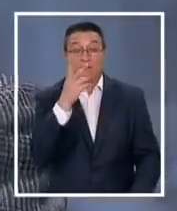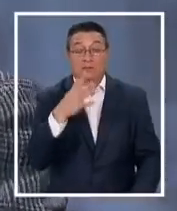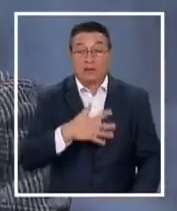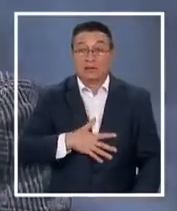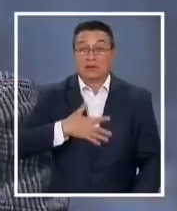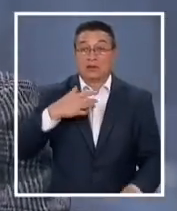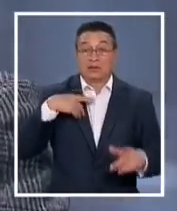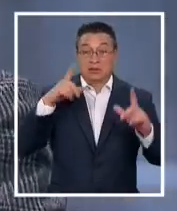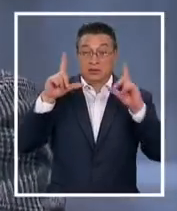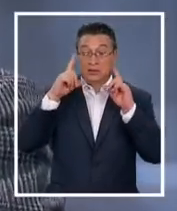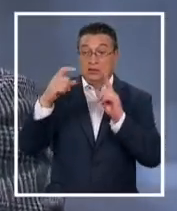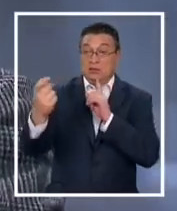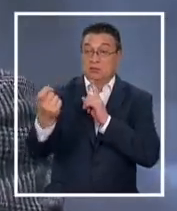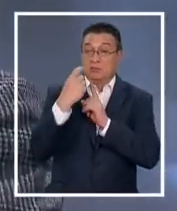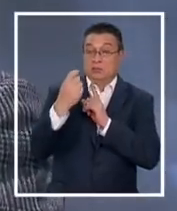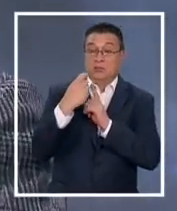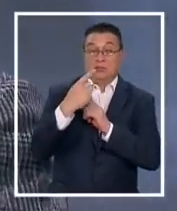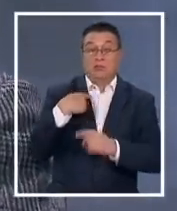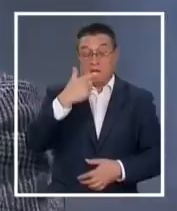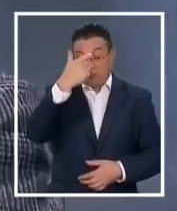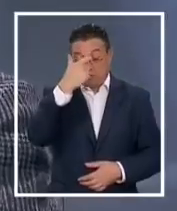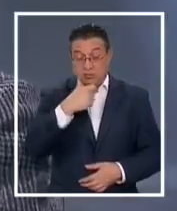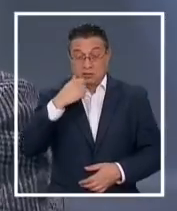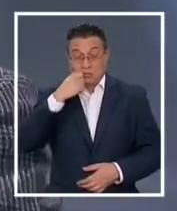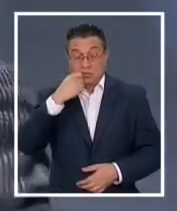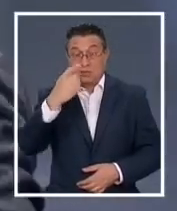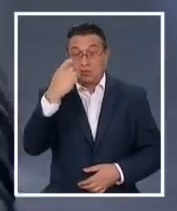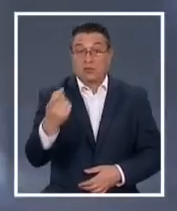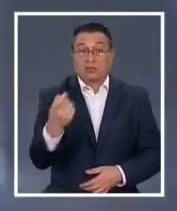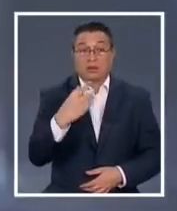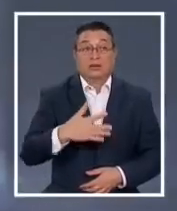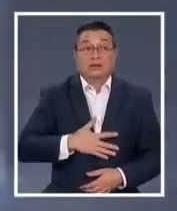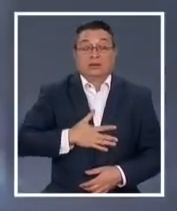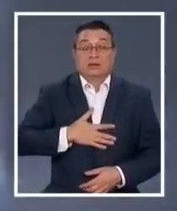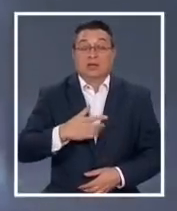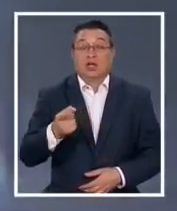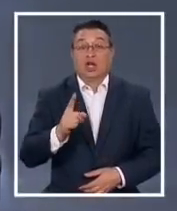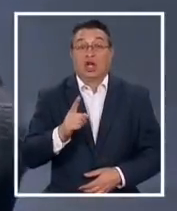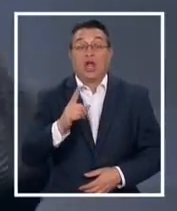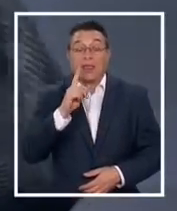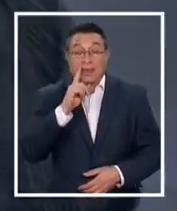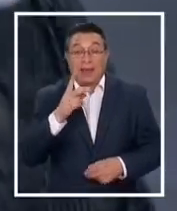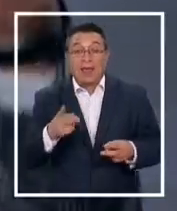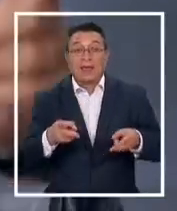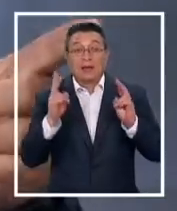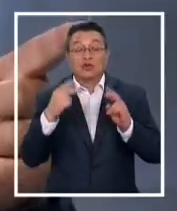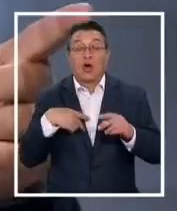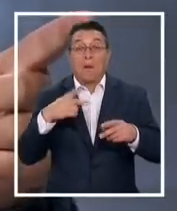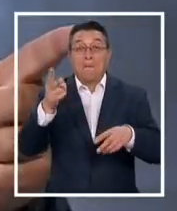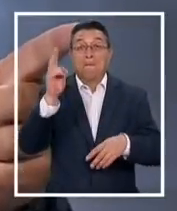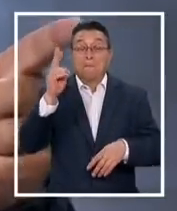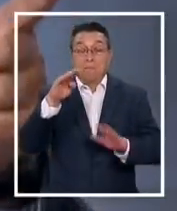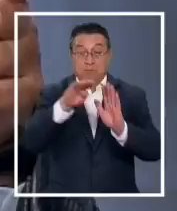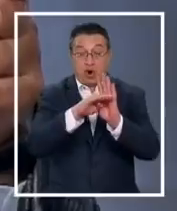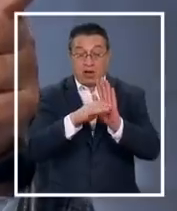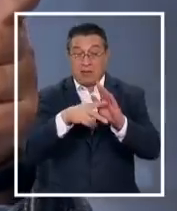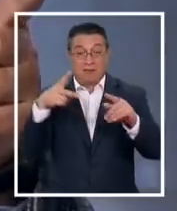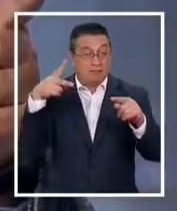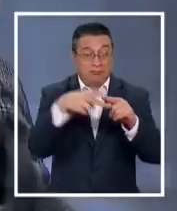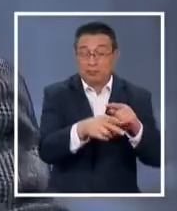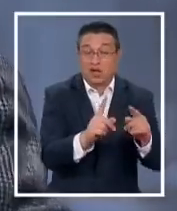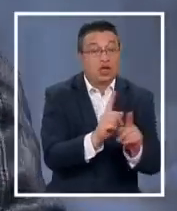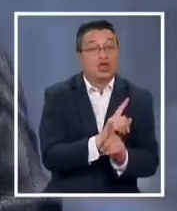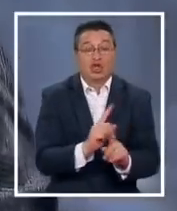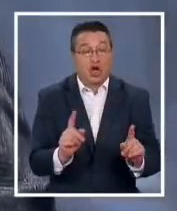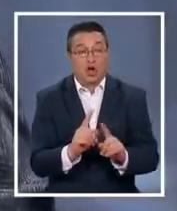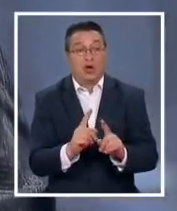injuriada su esencia como persona, como institución, no tiene el derecho a prohibir el programa. Viva la libertad de